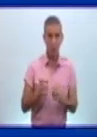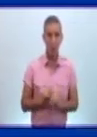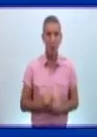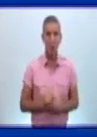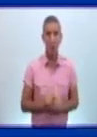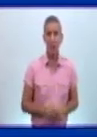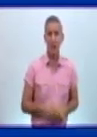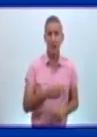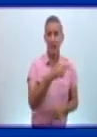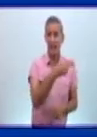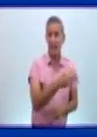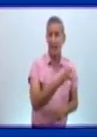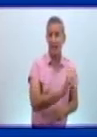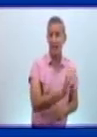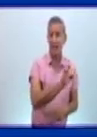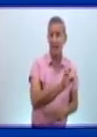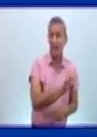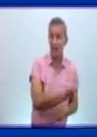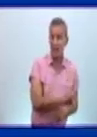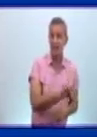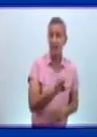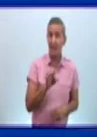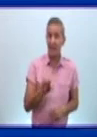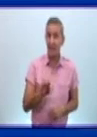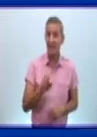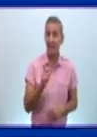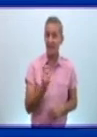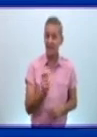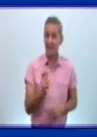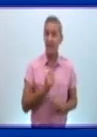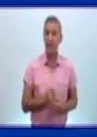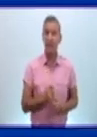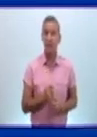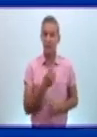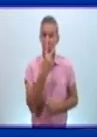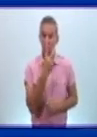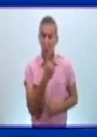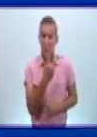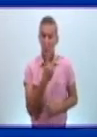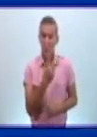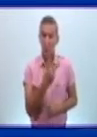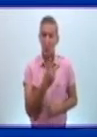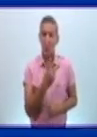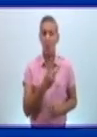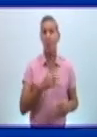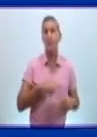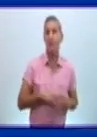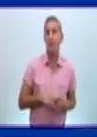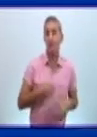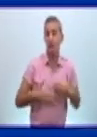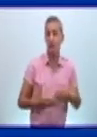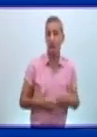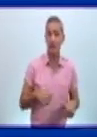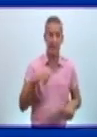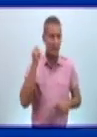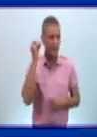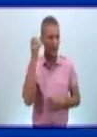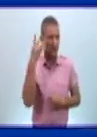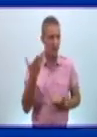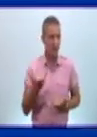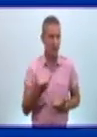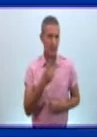mezclas homogéneas. Las mezclas heterogéneas, como ustedes pudieron observar en la actividad experimental, son aquellas en las que